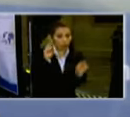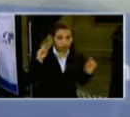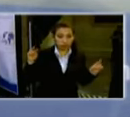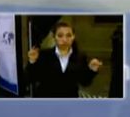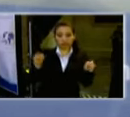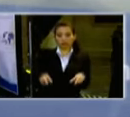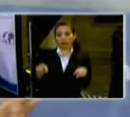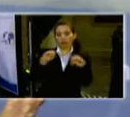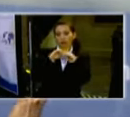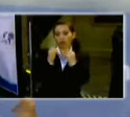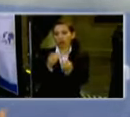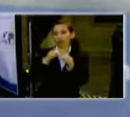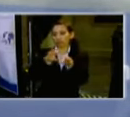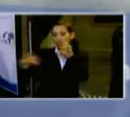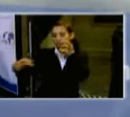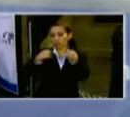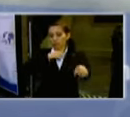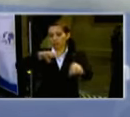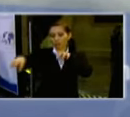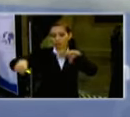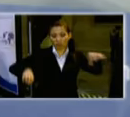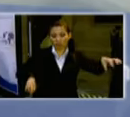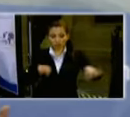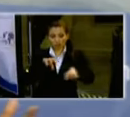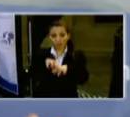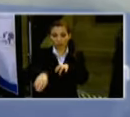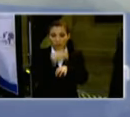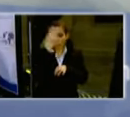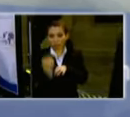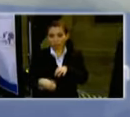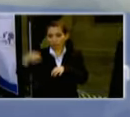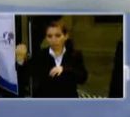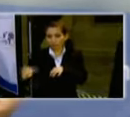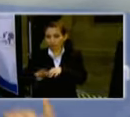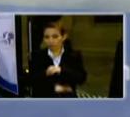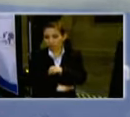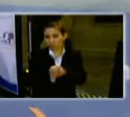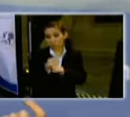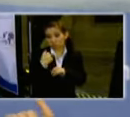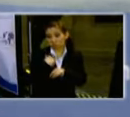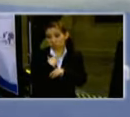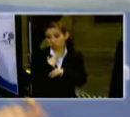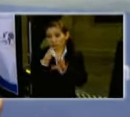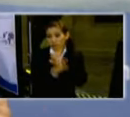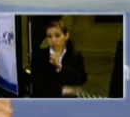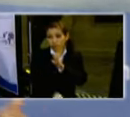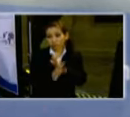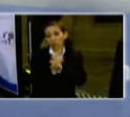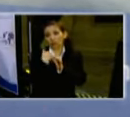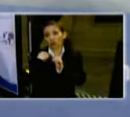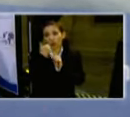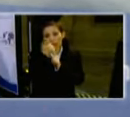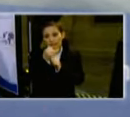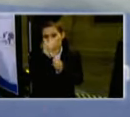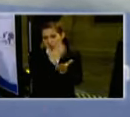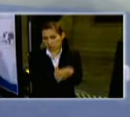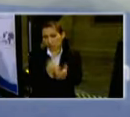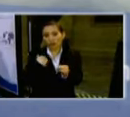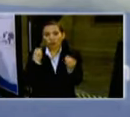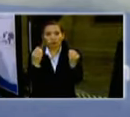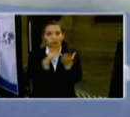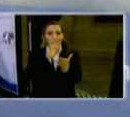visión de organizaciones desarticulada y aparentemente desordenada. Entonces, bueno, yo básicamente lo dejaría hasta aquí,